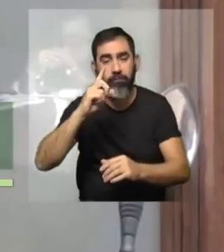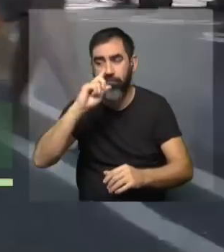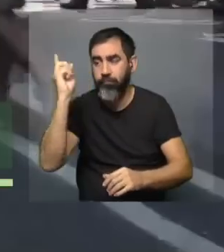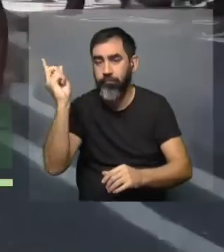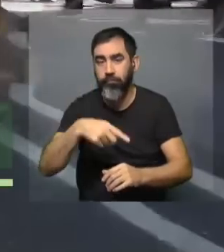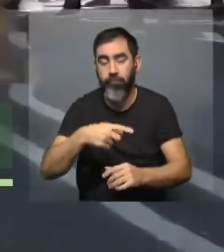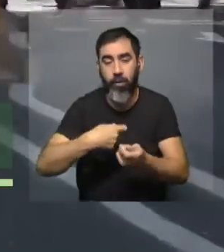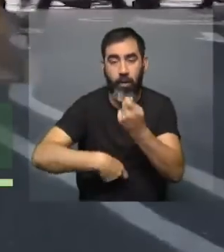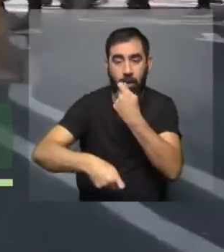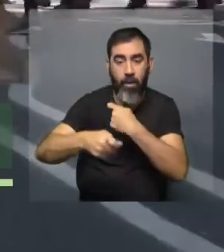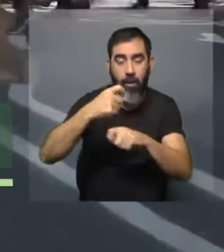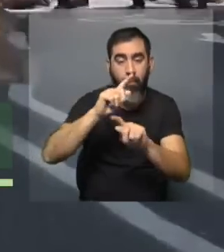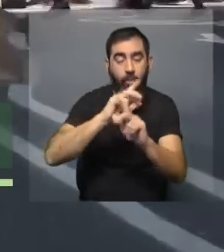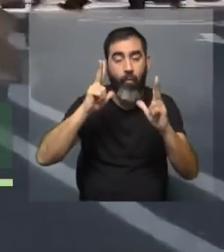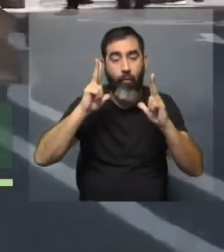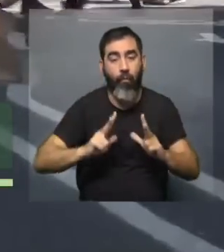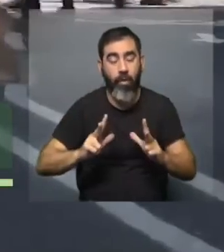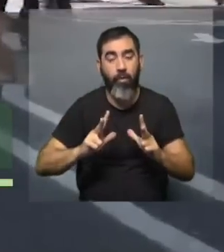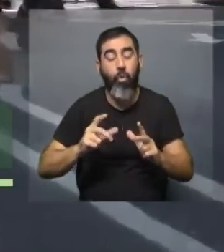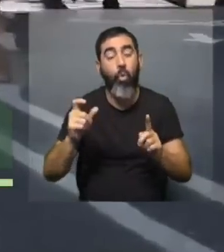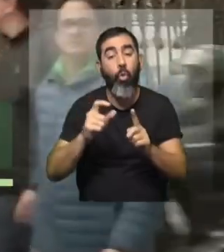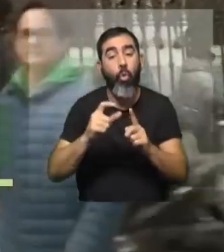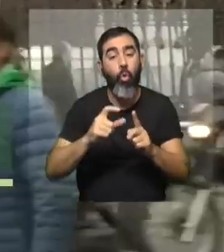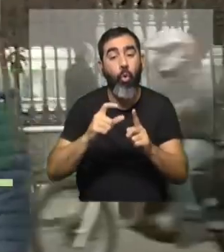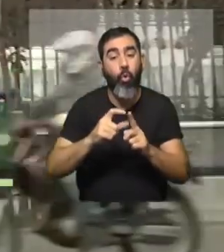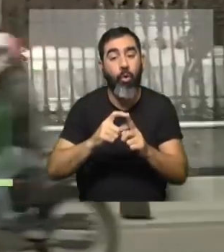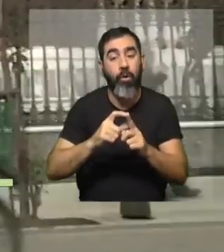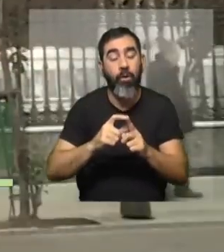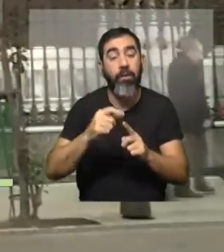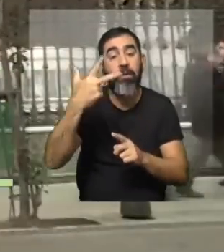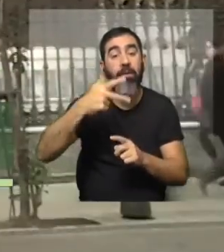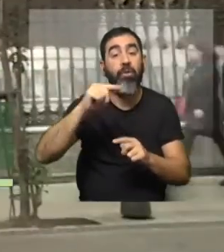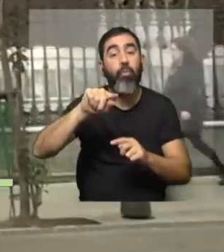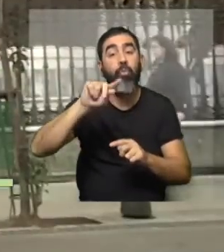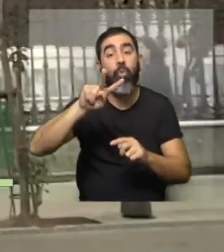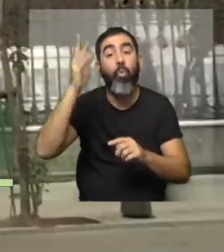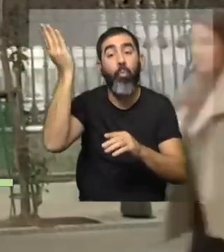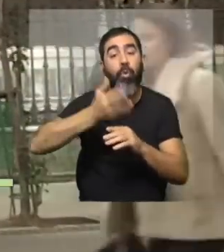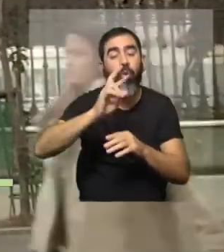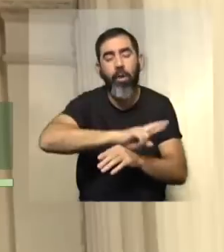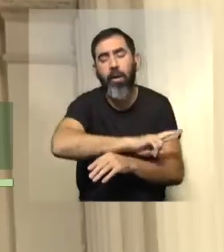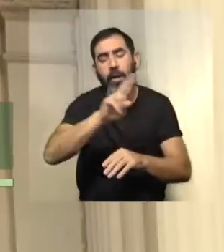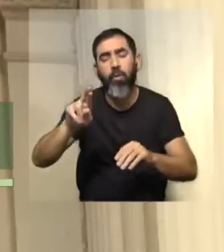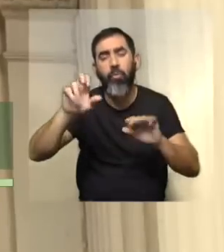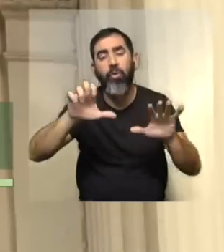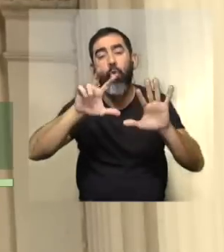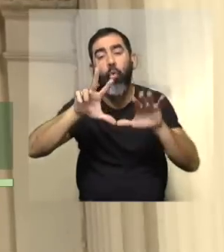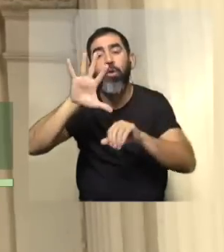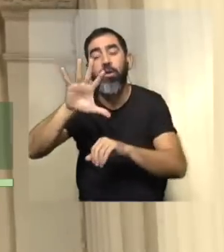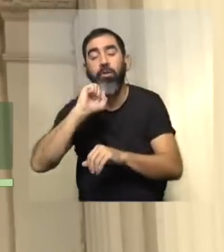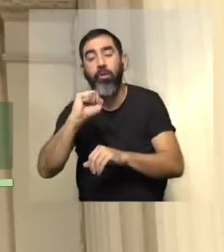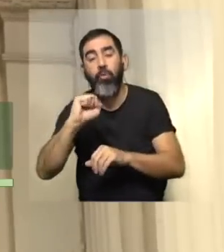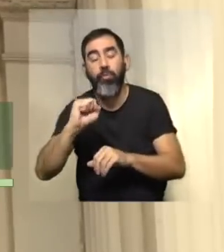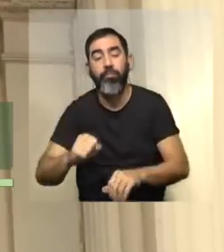inmediato al mercado cambiario informal donde el denominado dólar blue saltó un Trece coma dos por ciento a un récord de 685 pesos